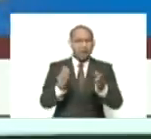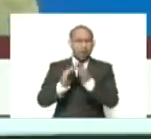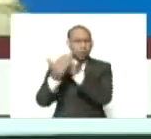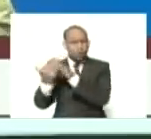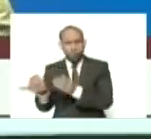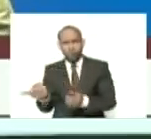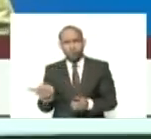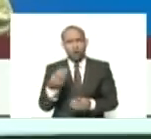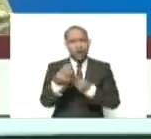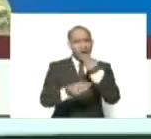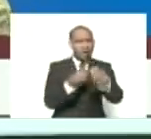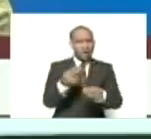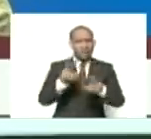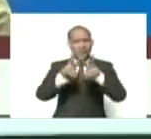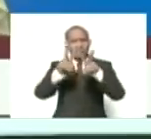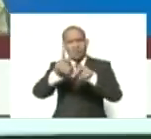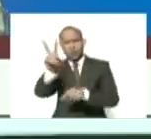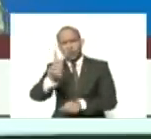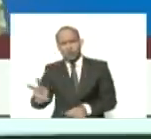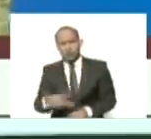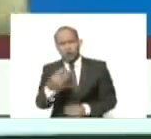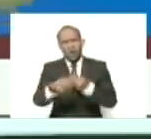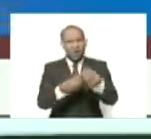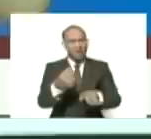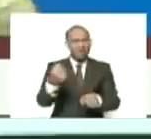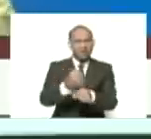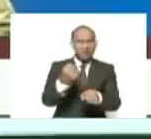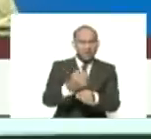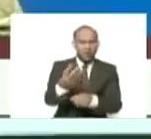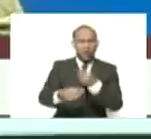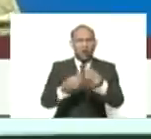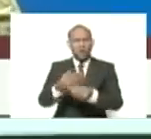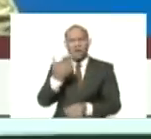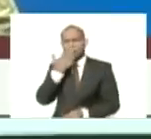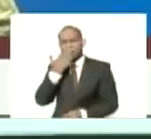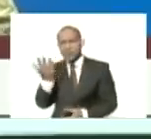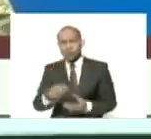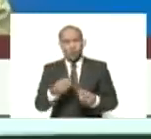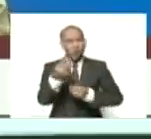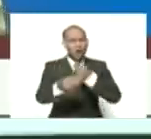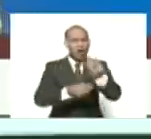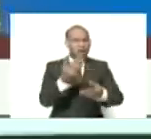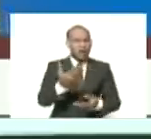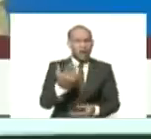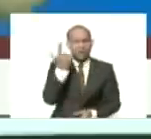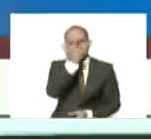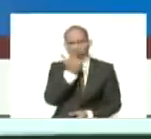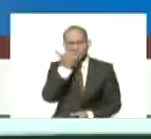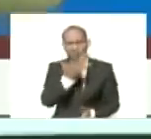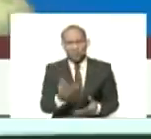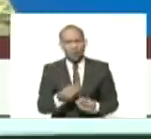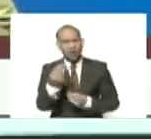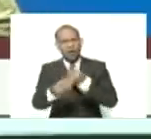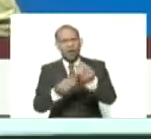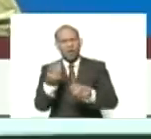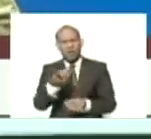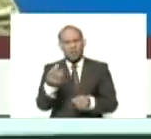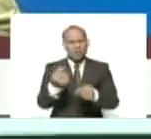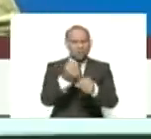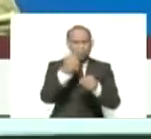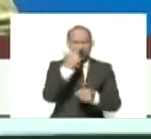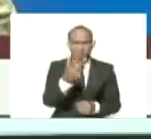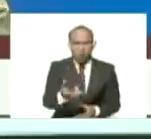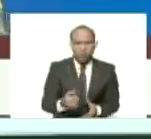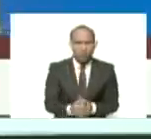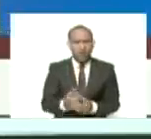hacer los viviendas venezolanos? ¿Qué van a hacer los trabajadores? ¿Qué van a hacer los indígenas? ¿Qué van a hacer los afrovenezolanos? ¿Qué va a hacer la clase media? ¿Qué